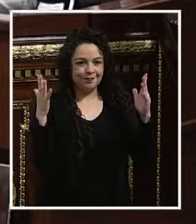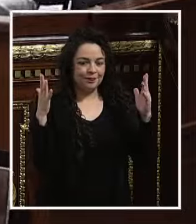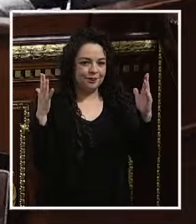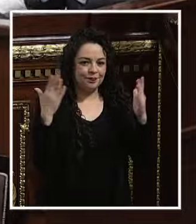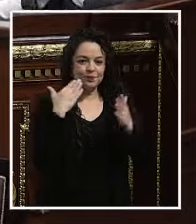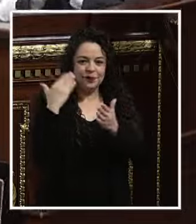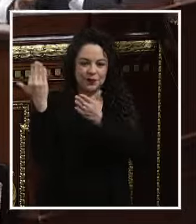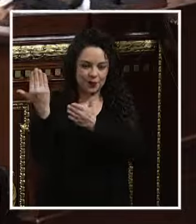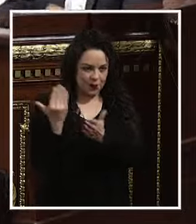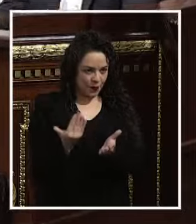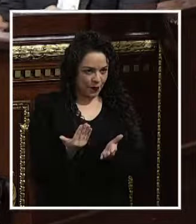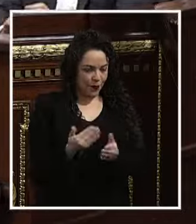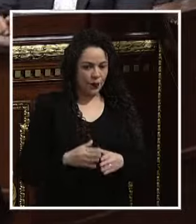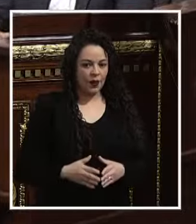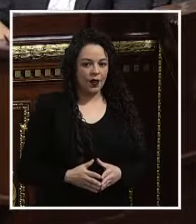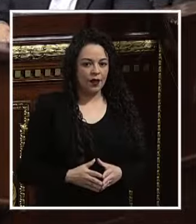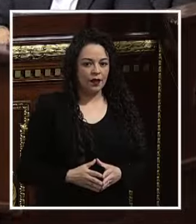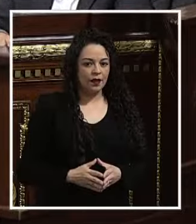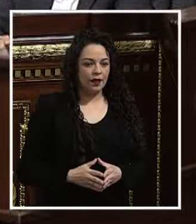Bienvenida.